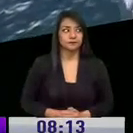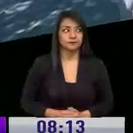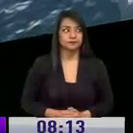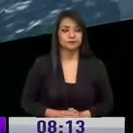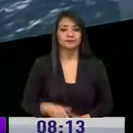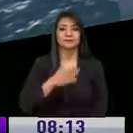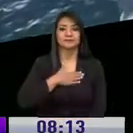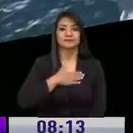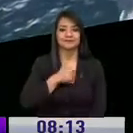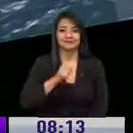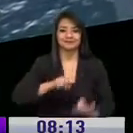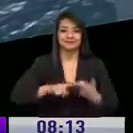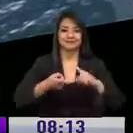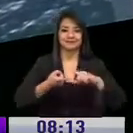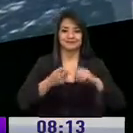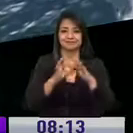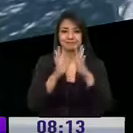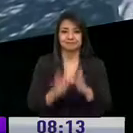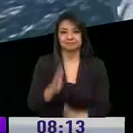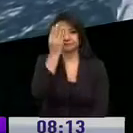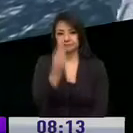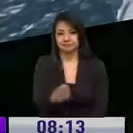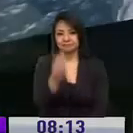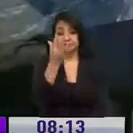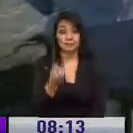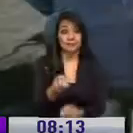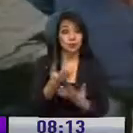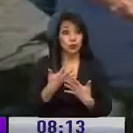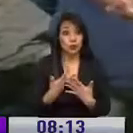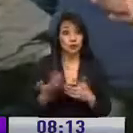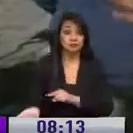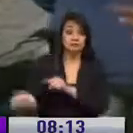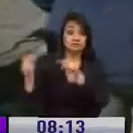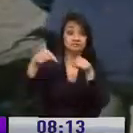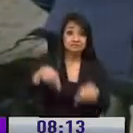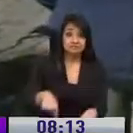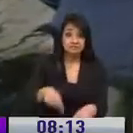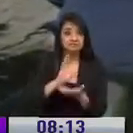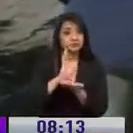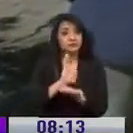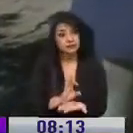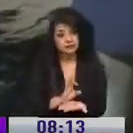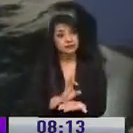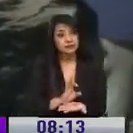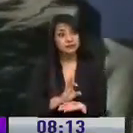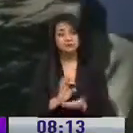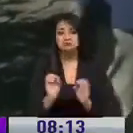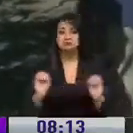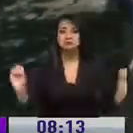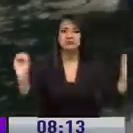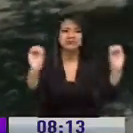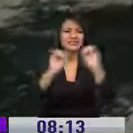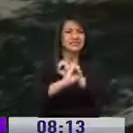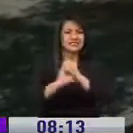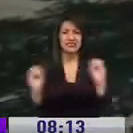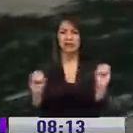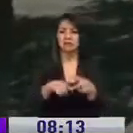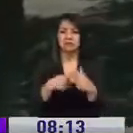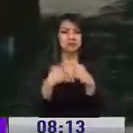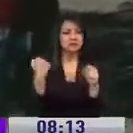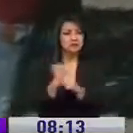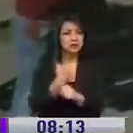Hola, ¿qué tal, Robert? Amigos televidentes, buenos días. Mi Robert, te cuento que nosotros pues somos testigos que realmente aquí no se ha comenzado el